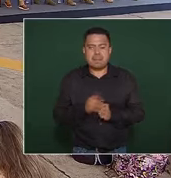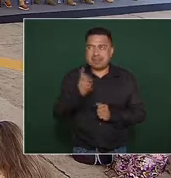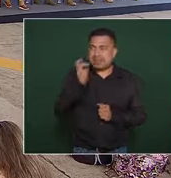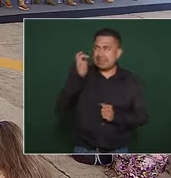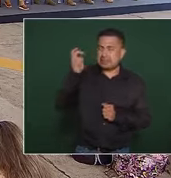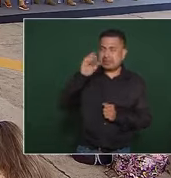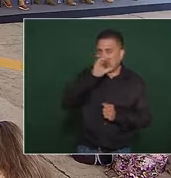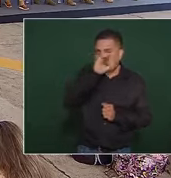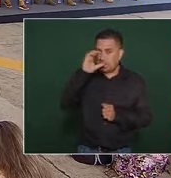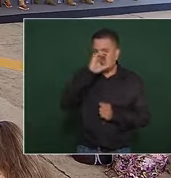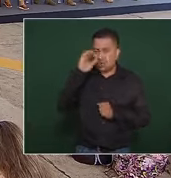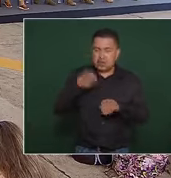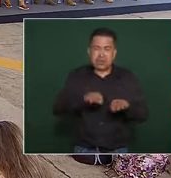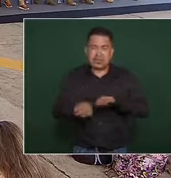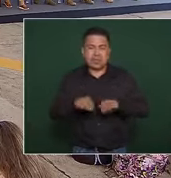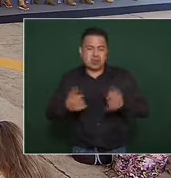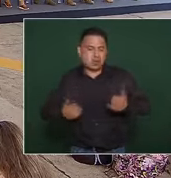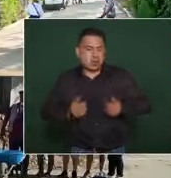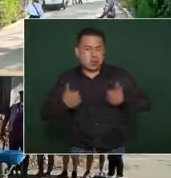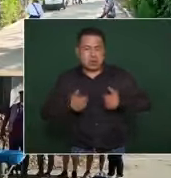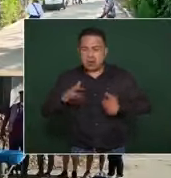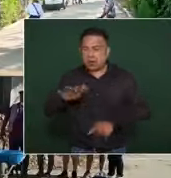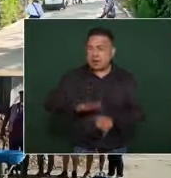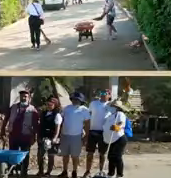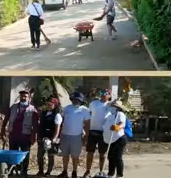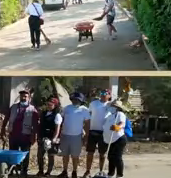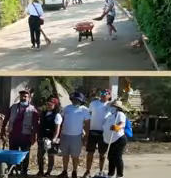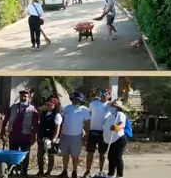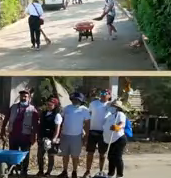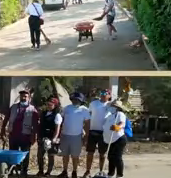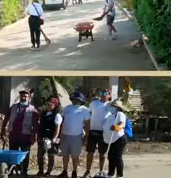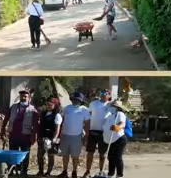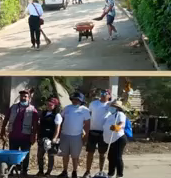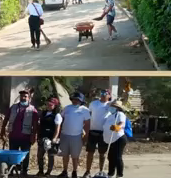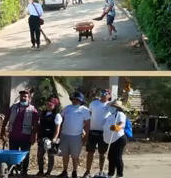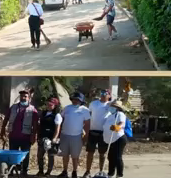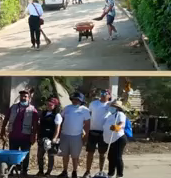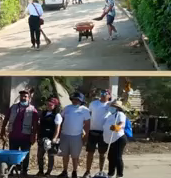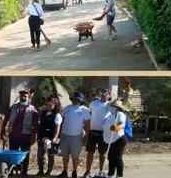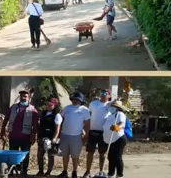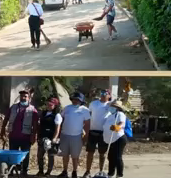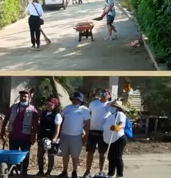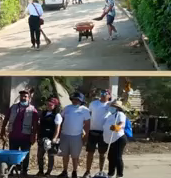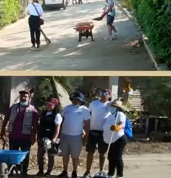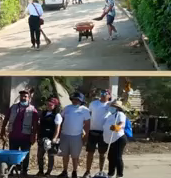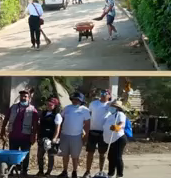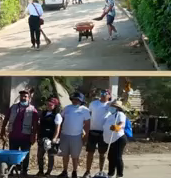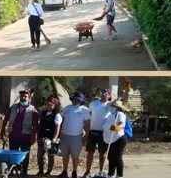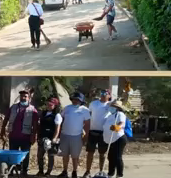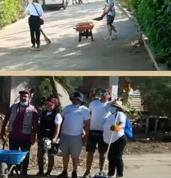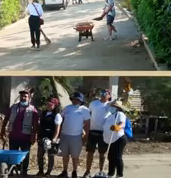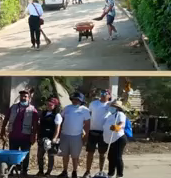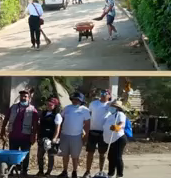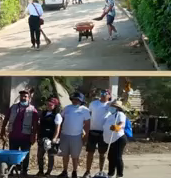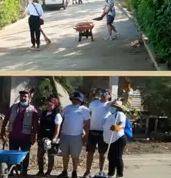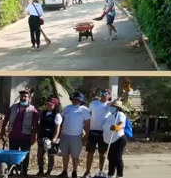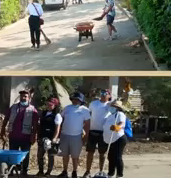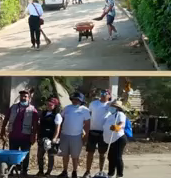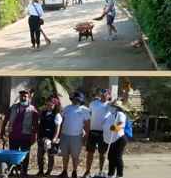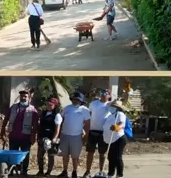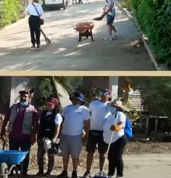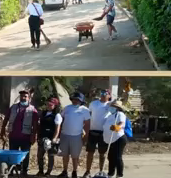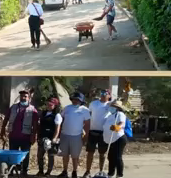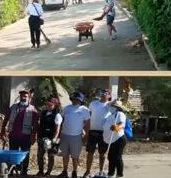fotos del trabajo de los jóvenes que han estado participando en las calles limpiando. Y vamos a presentar